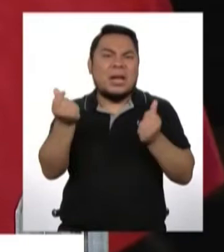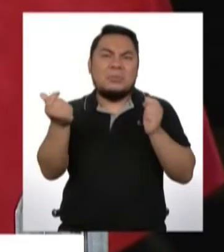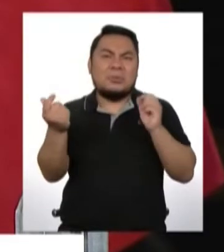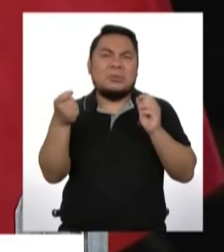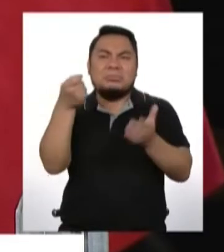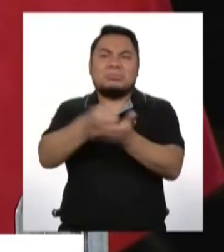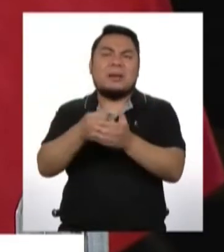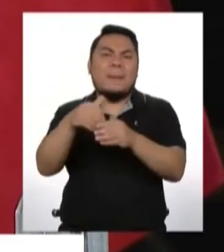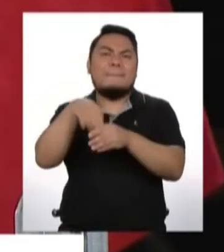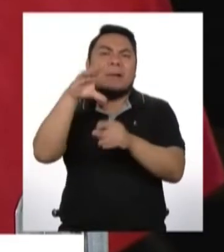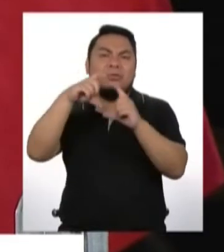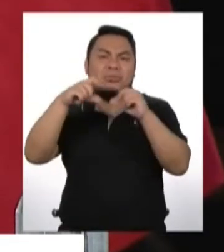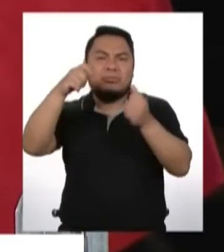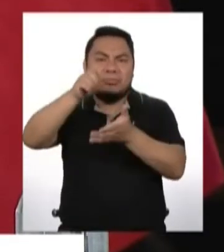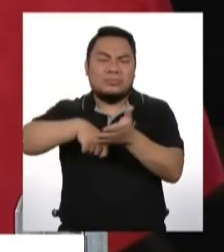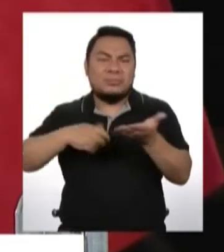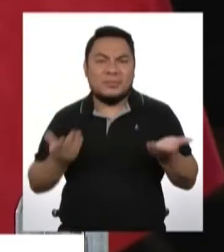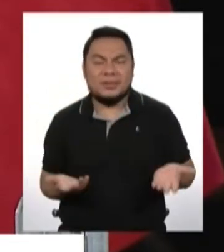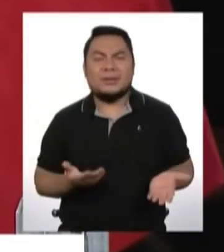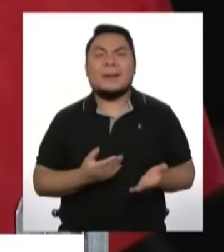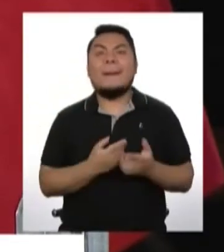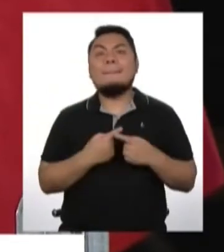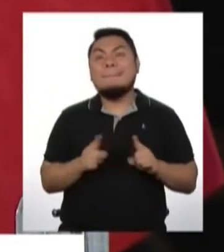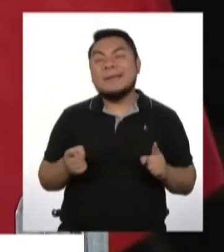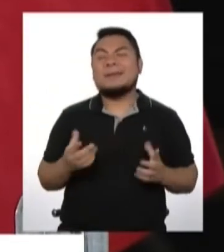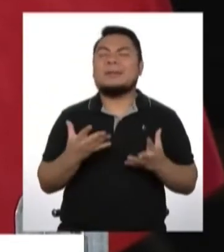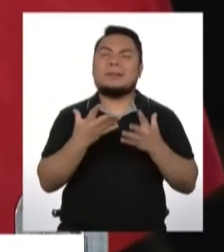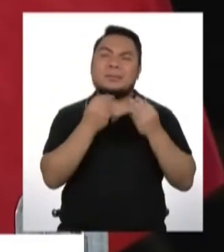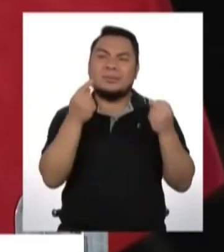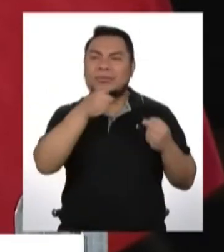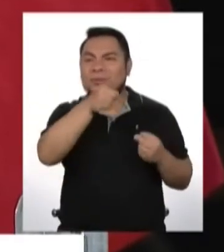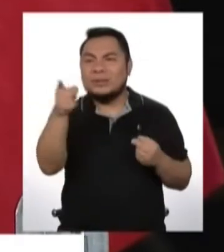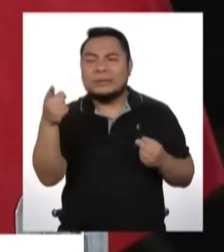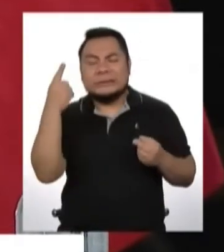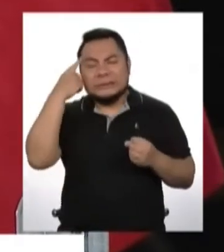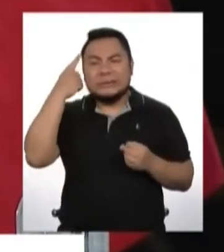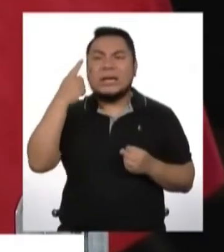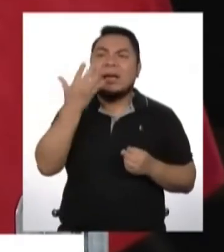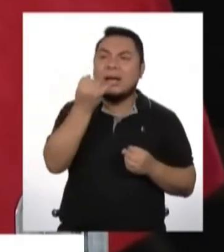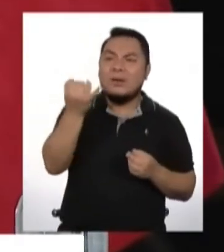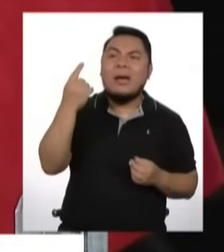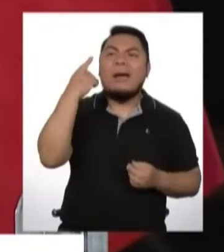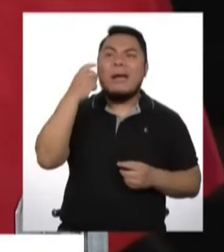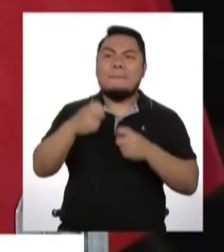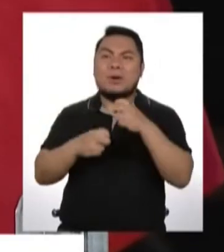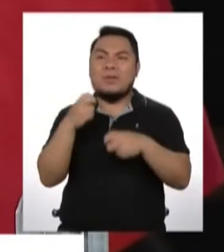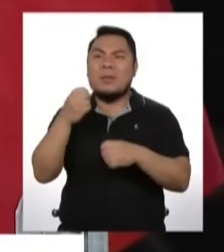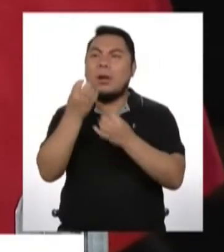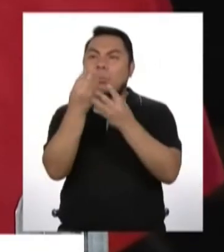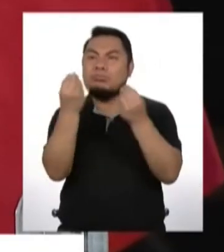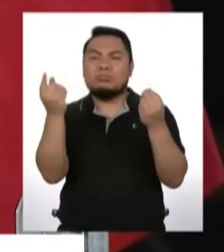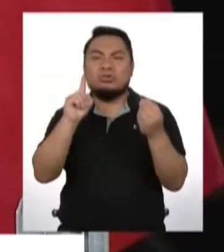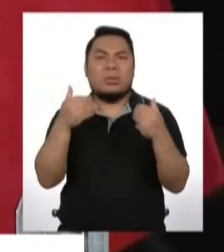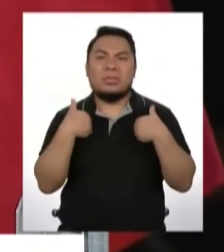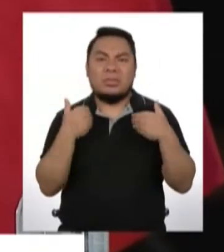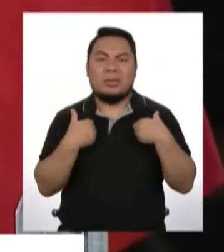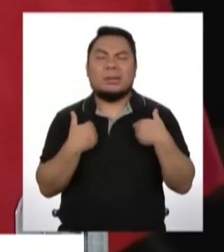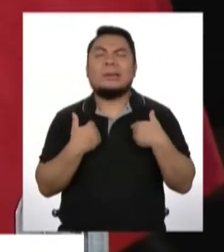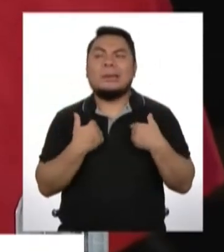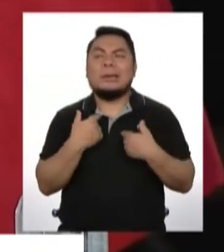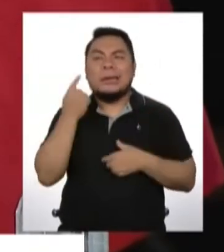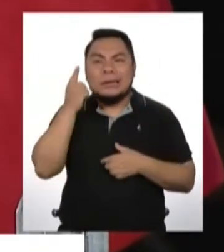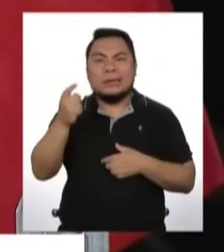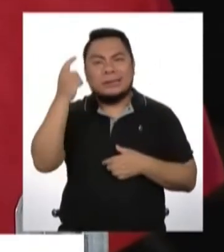bancaria. Pero esas deficiencias en el sistema para poder hacer la transferencia de este apoyo